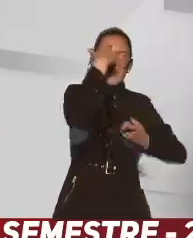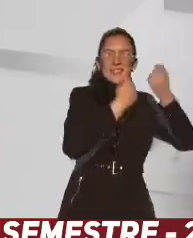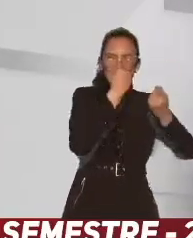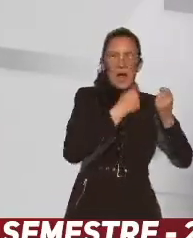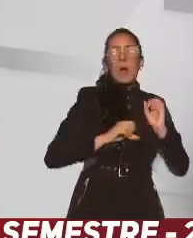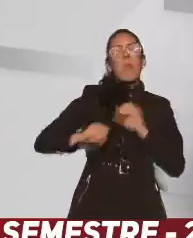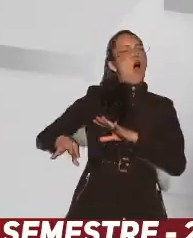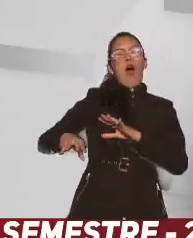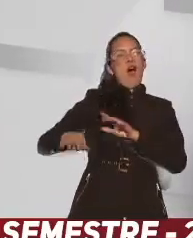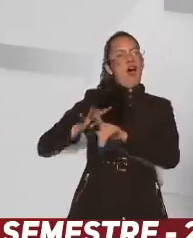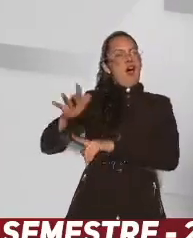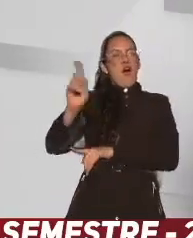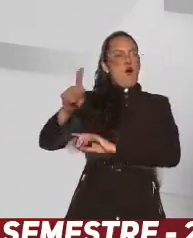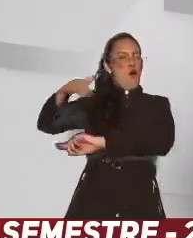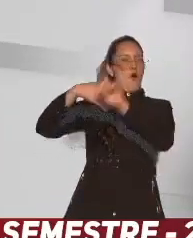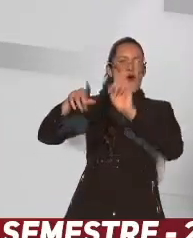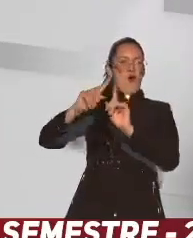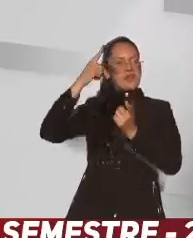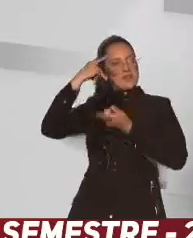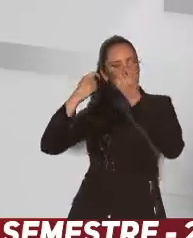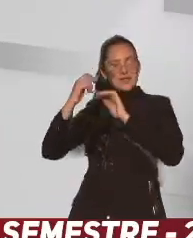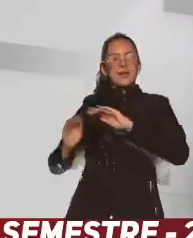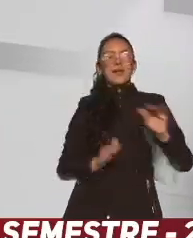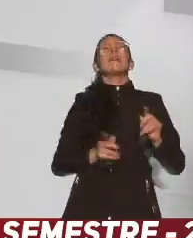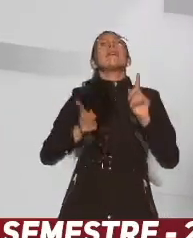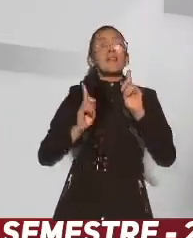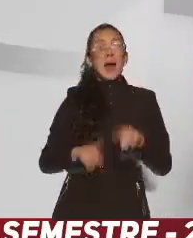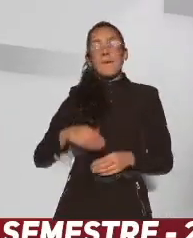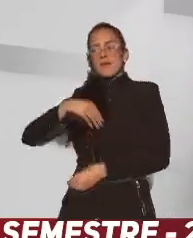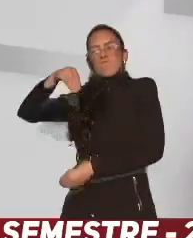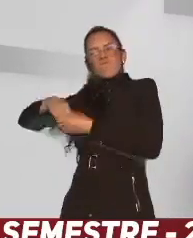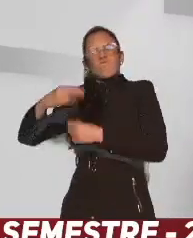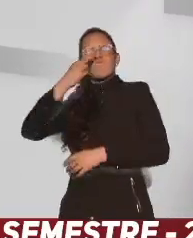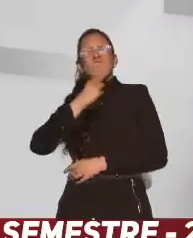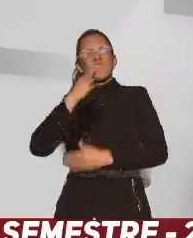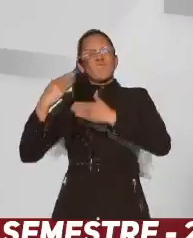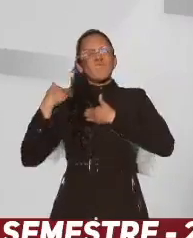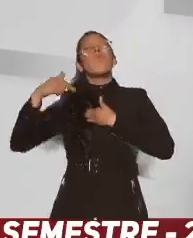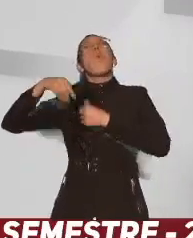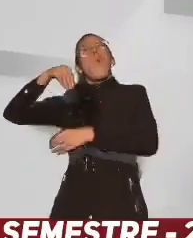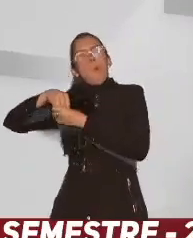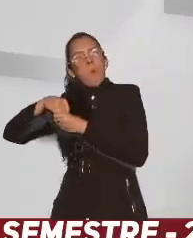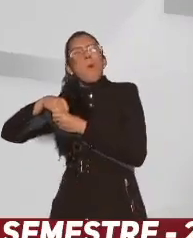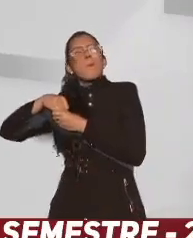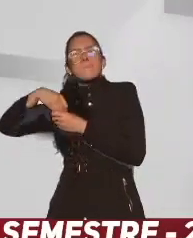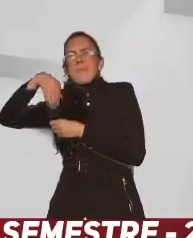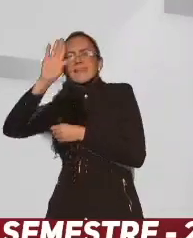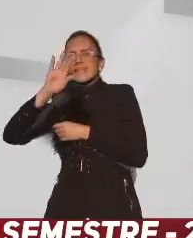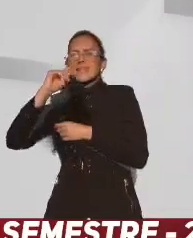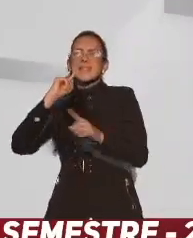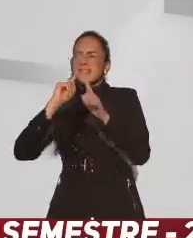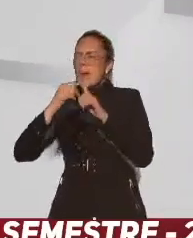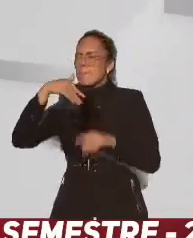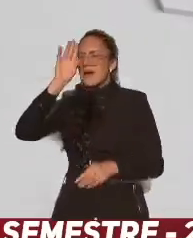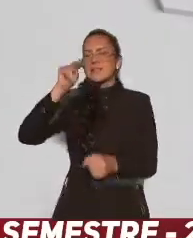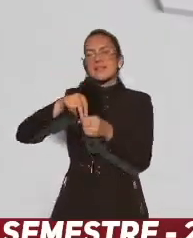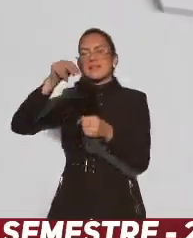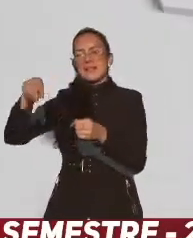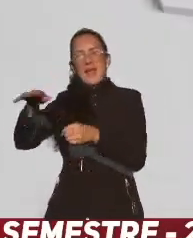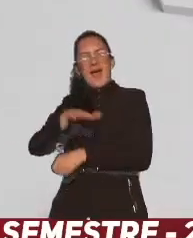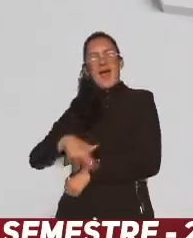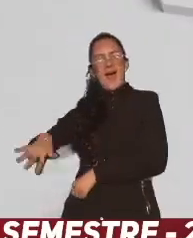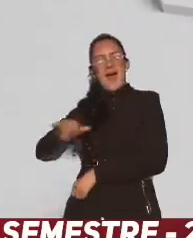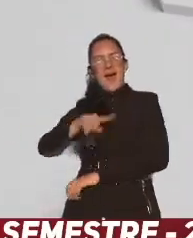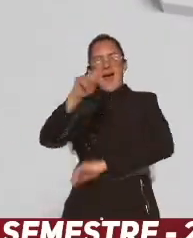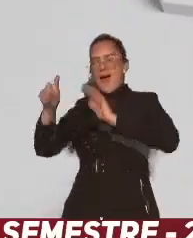objetivos institucionales, garantizando el compromiso con la ciudadanía. Nuestro fin último es velar para que la población civil pueda